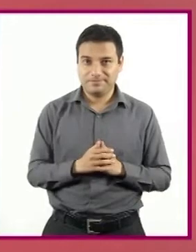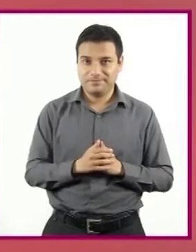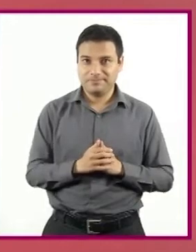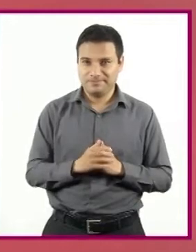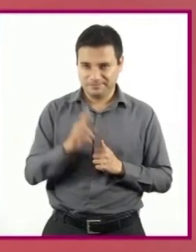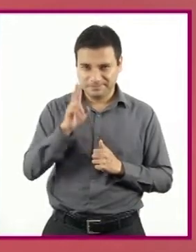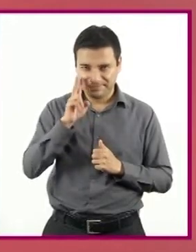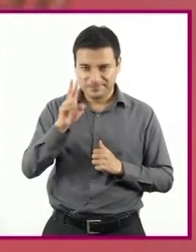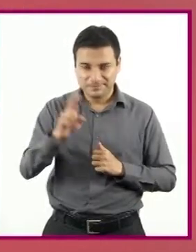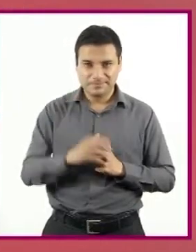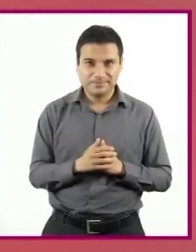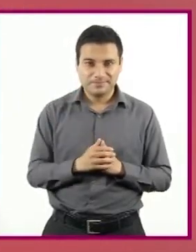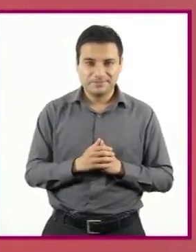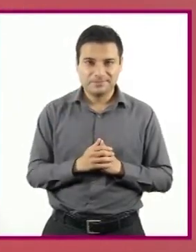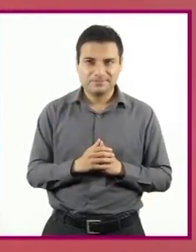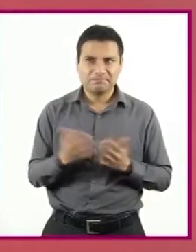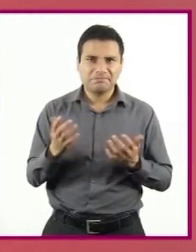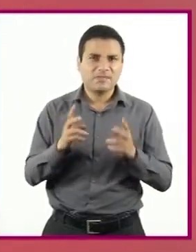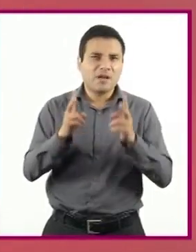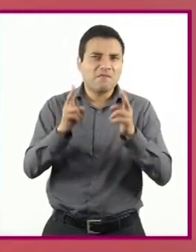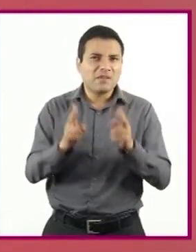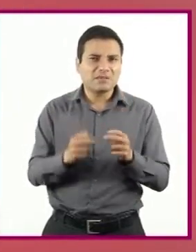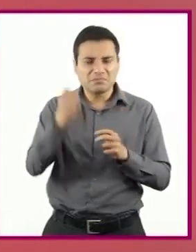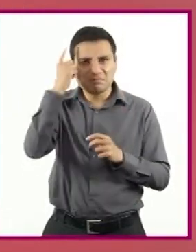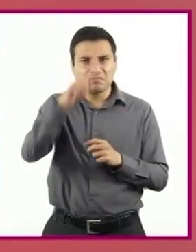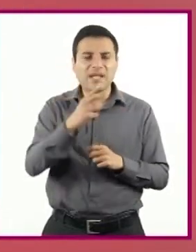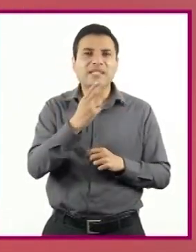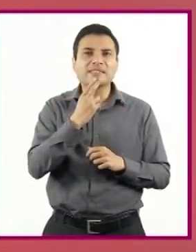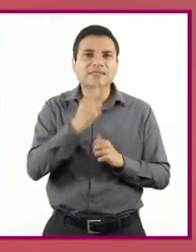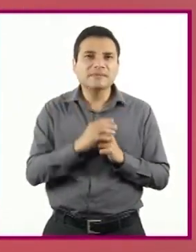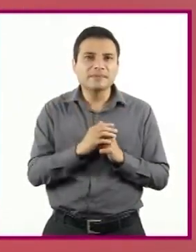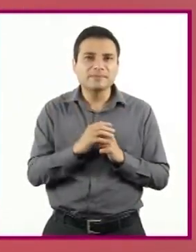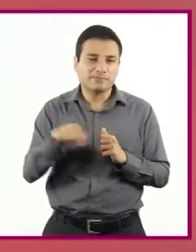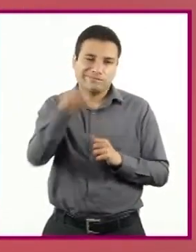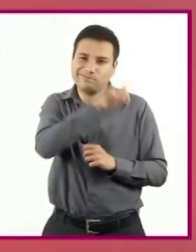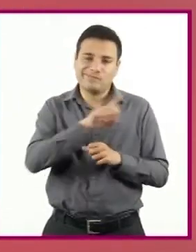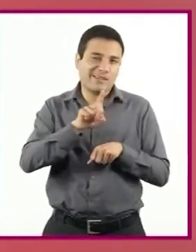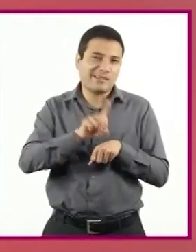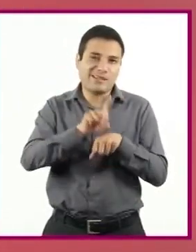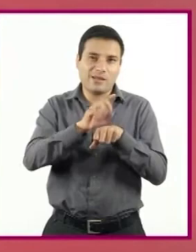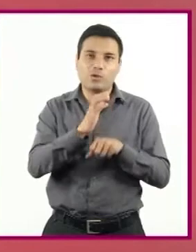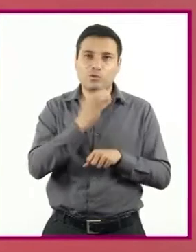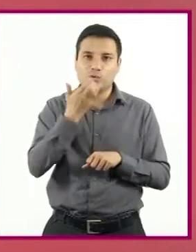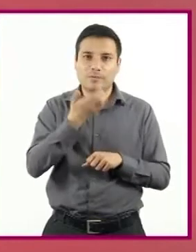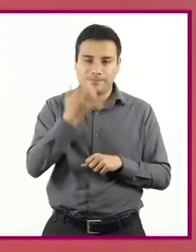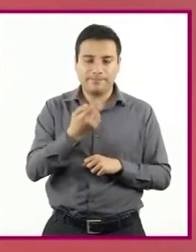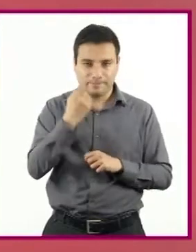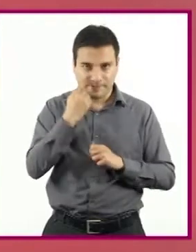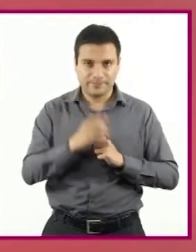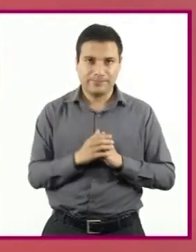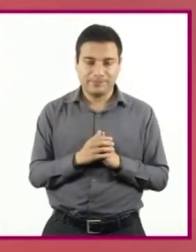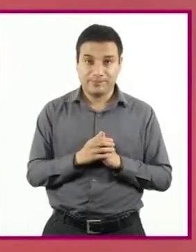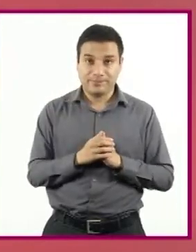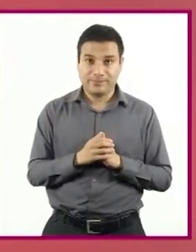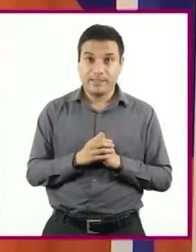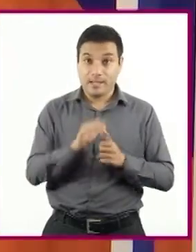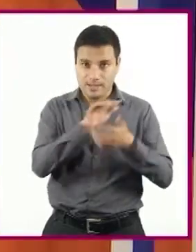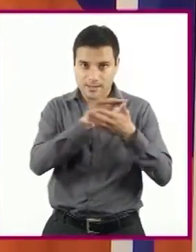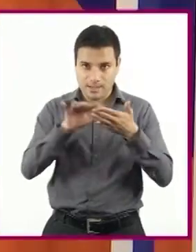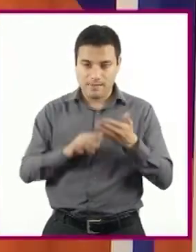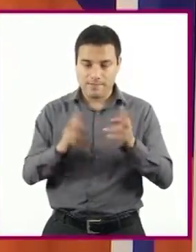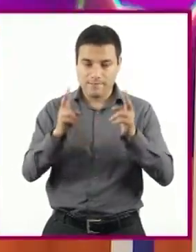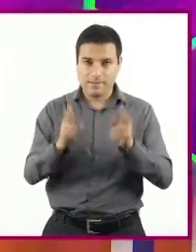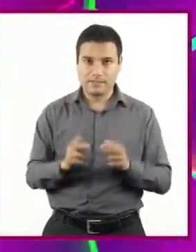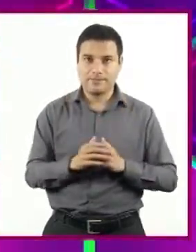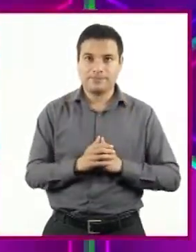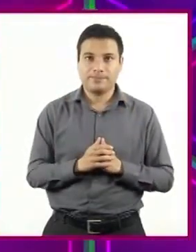notaron? Las ocupamos cotidianamente. Bien, volvamos al ejercicio. Ahora, leamos juntos las frases. La